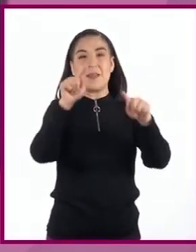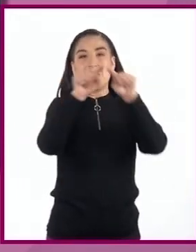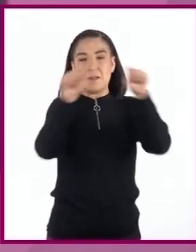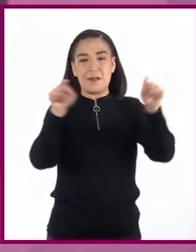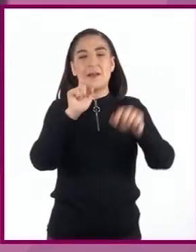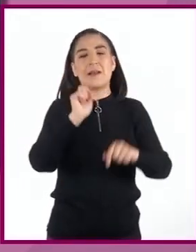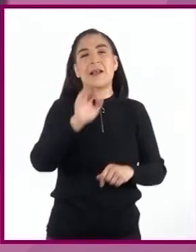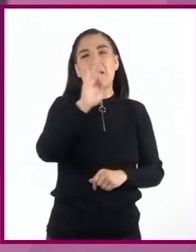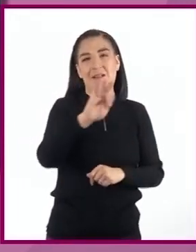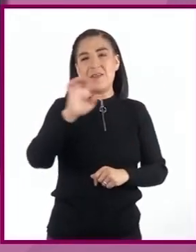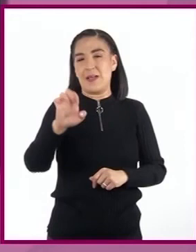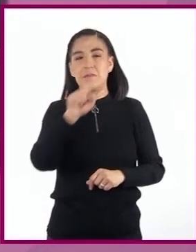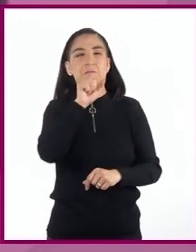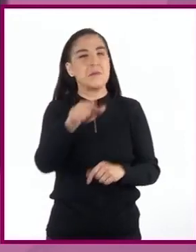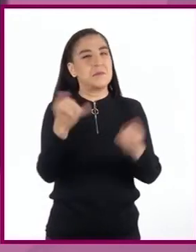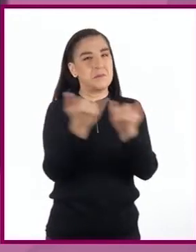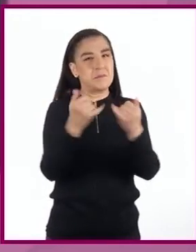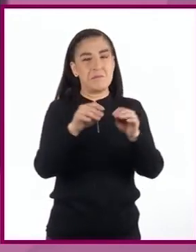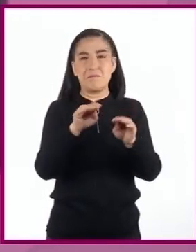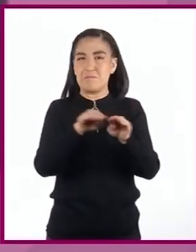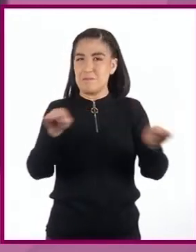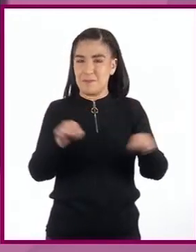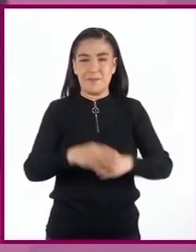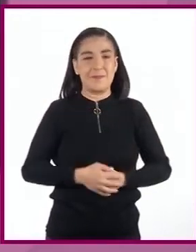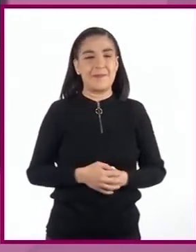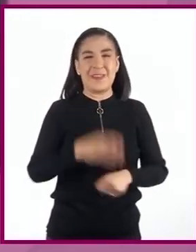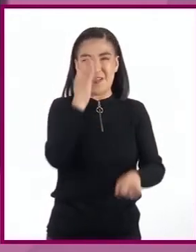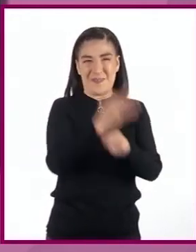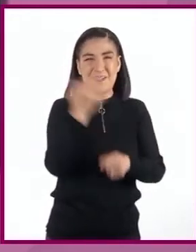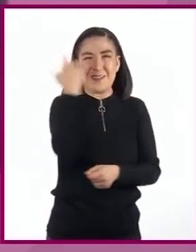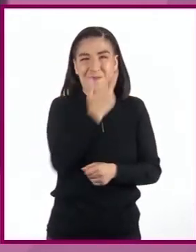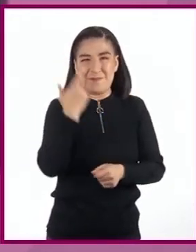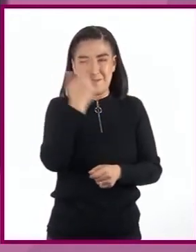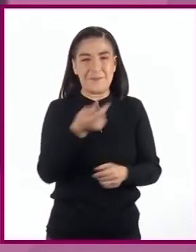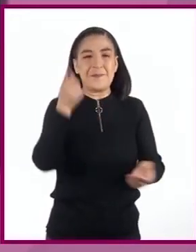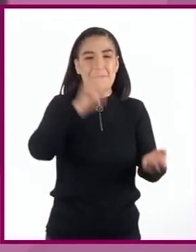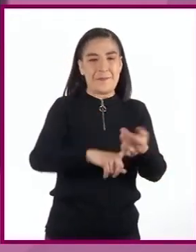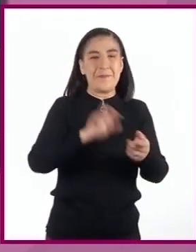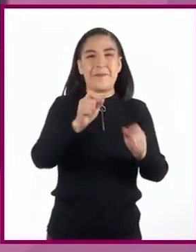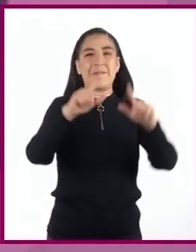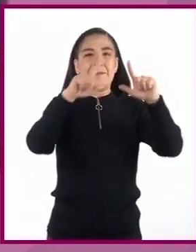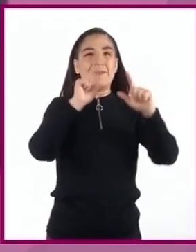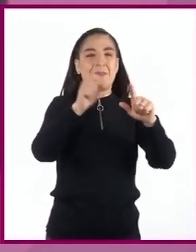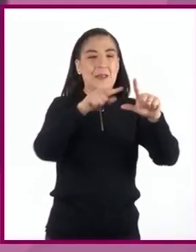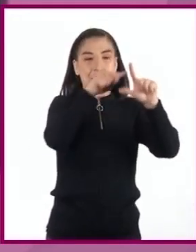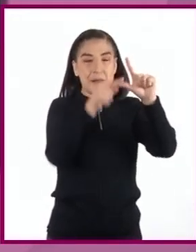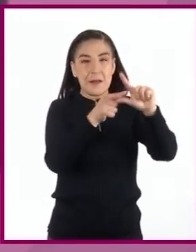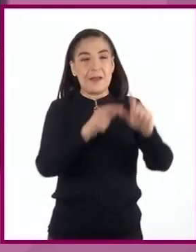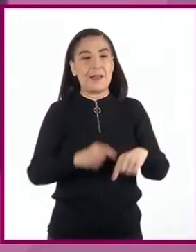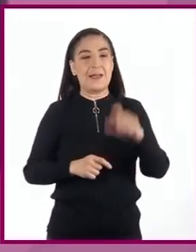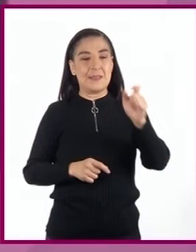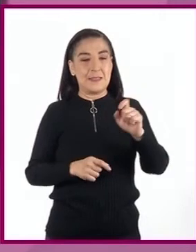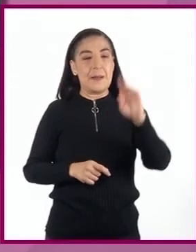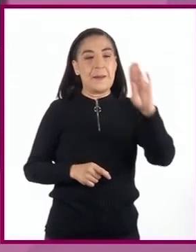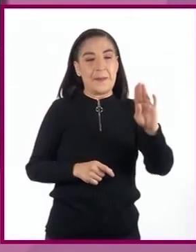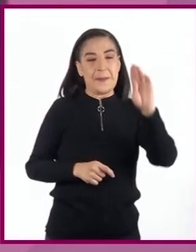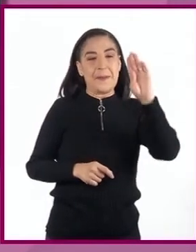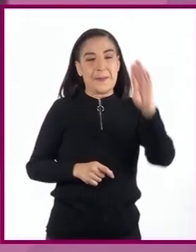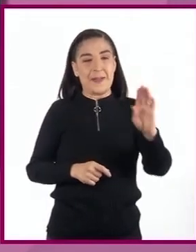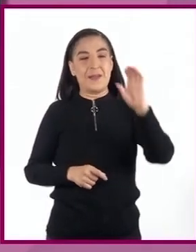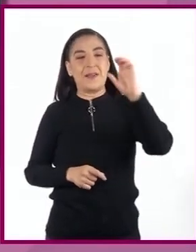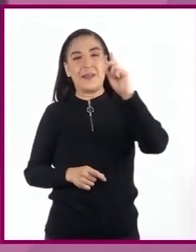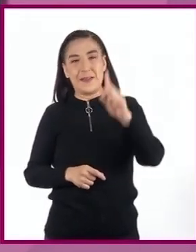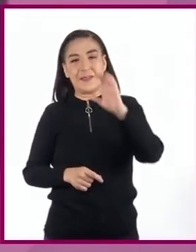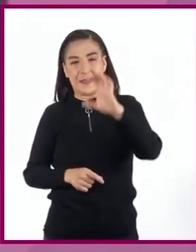mismo. De acuerdo al análisis que acabamos de hacer, los ángulos CBD y BDC y sus